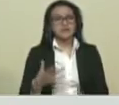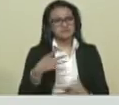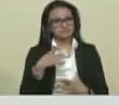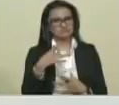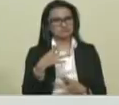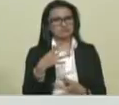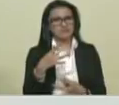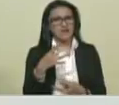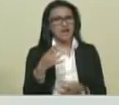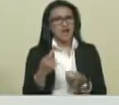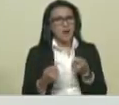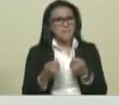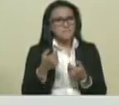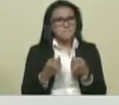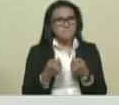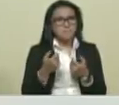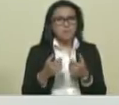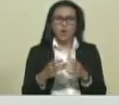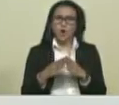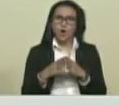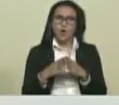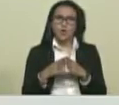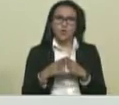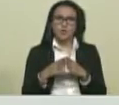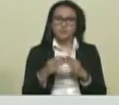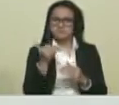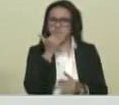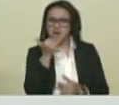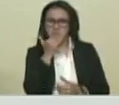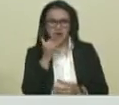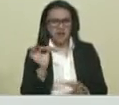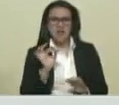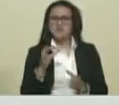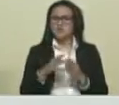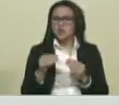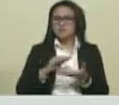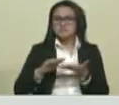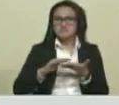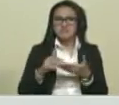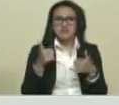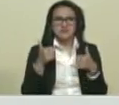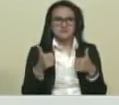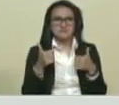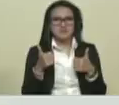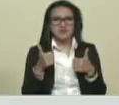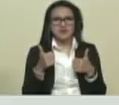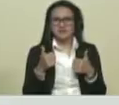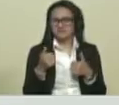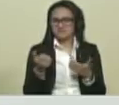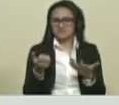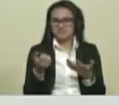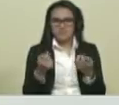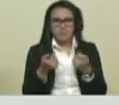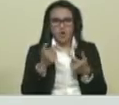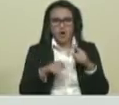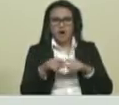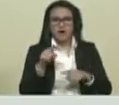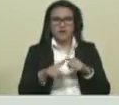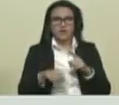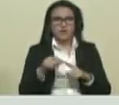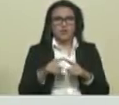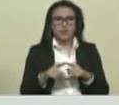han sido muy pocas. Todo lo que se ha presentado se ha ido resolviendo, realmente pequeños detalles